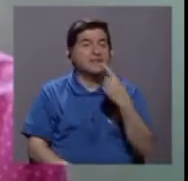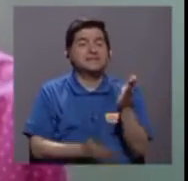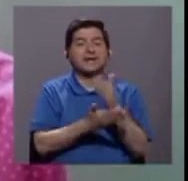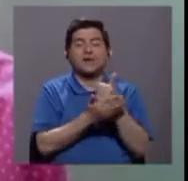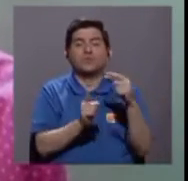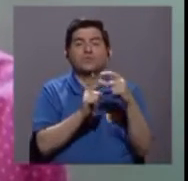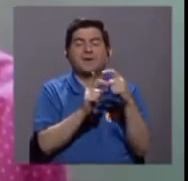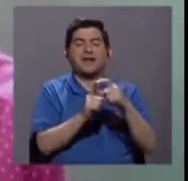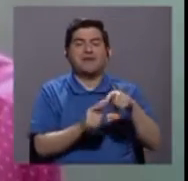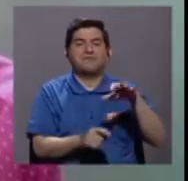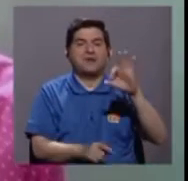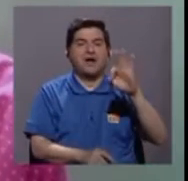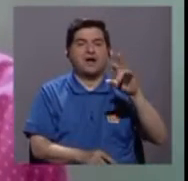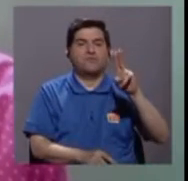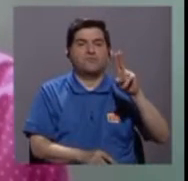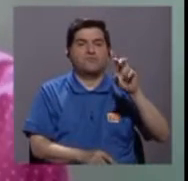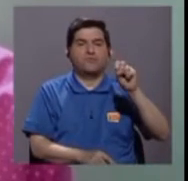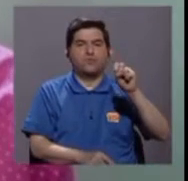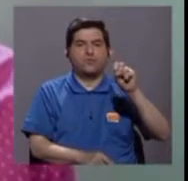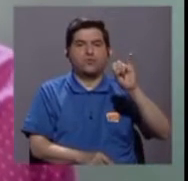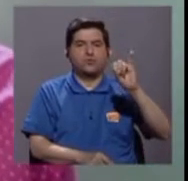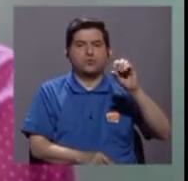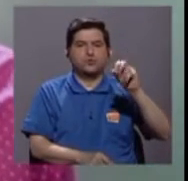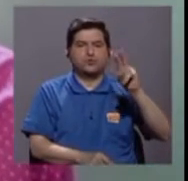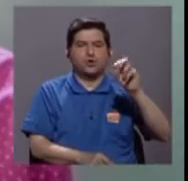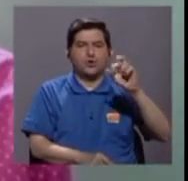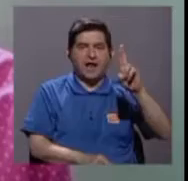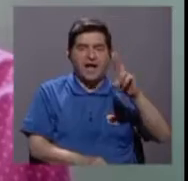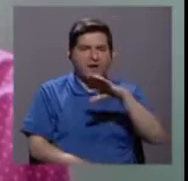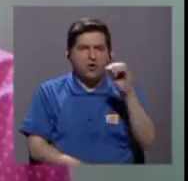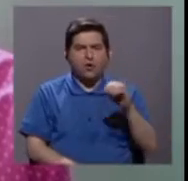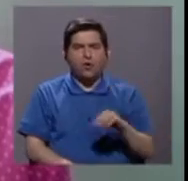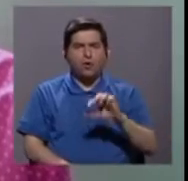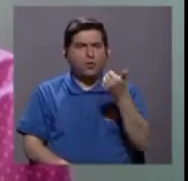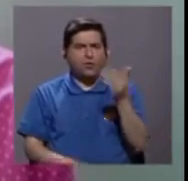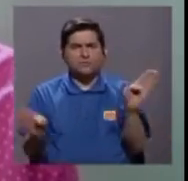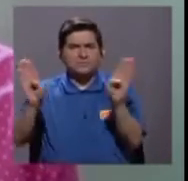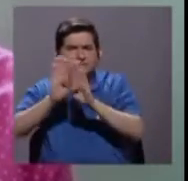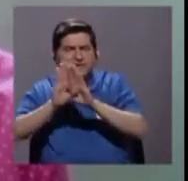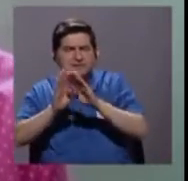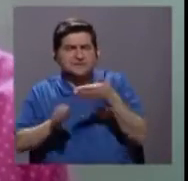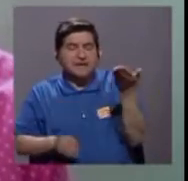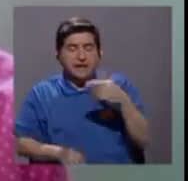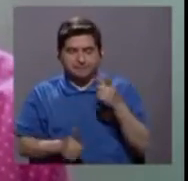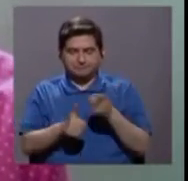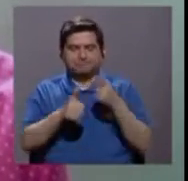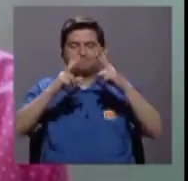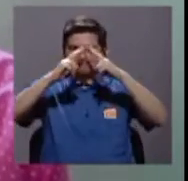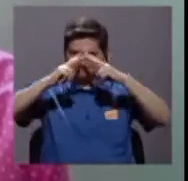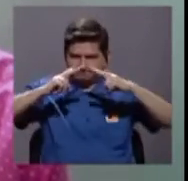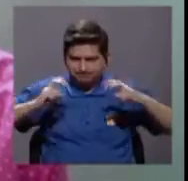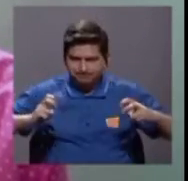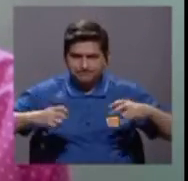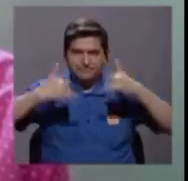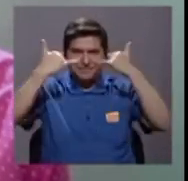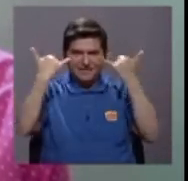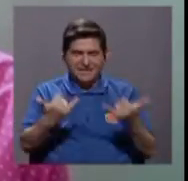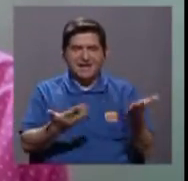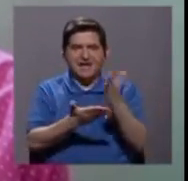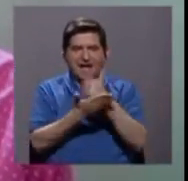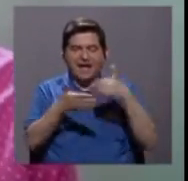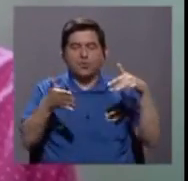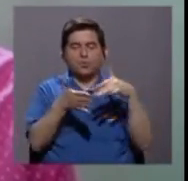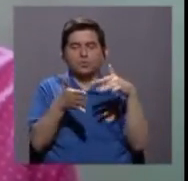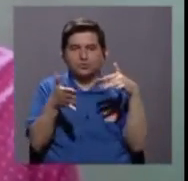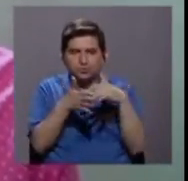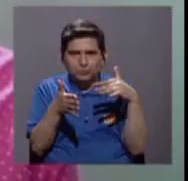algunos? ¿Hay que cerrar otras? ¿O qué es lo que tenemos que hacer? Bueno, primero, eso hay que analizarlo, ¿verdad? Ya hay algunos